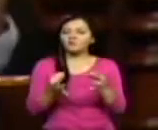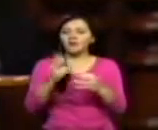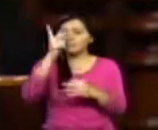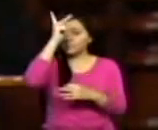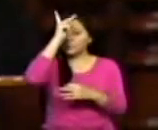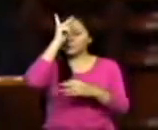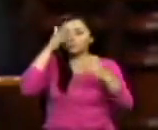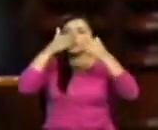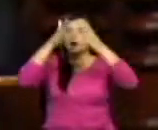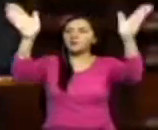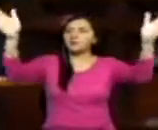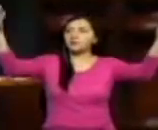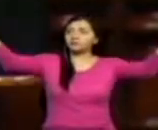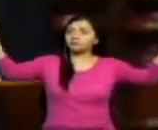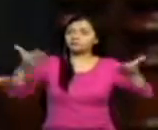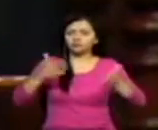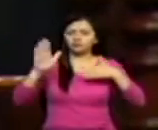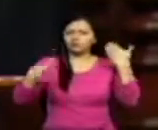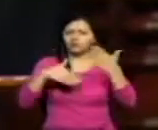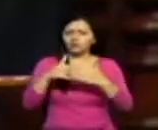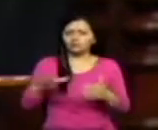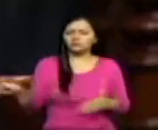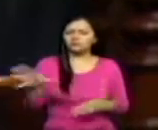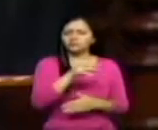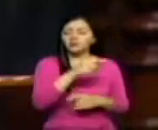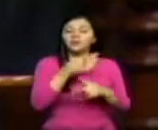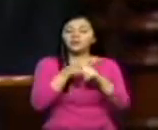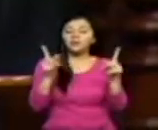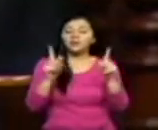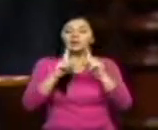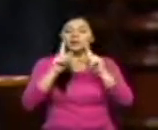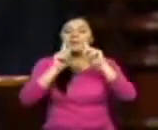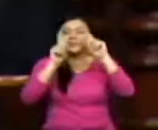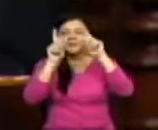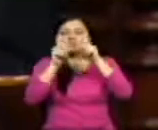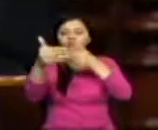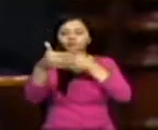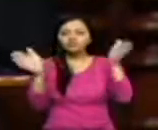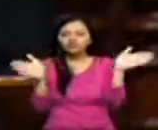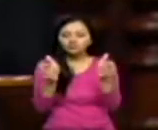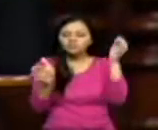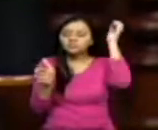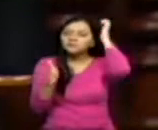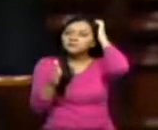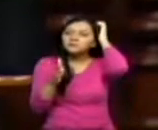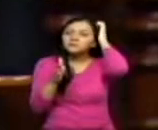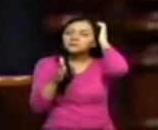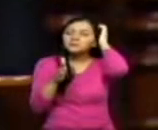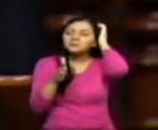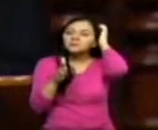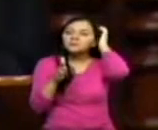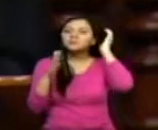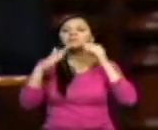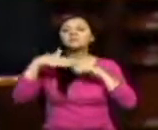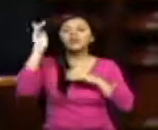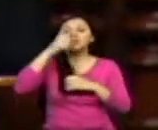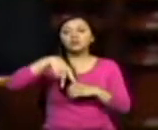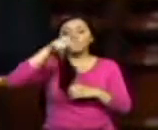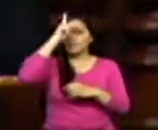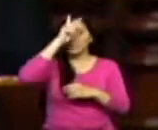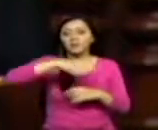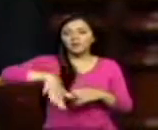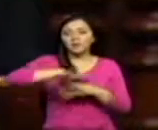las puertas a todos, sobre todo a las pequeñas empresas, que son la gran mayoría en el Perú,